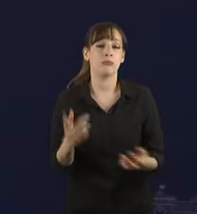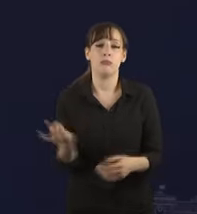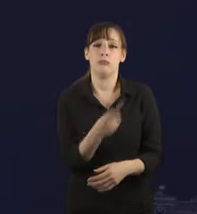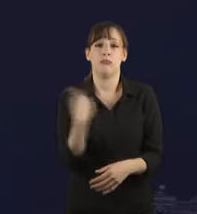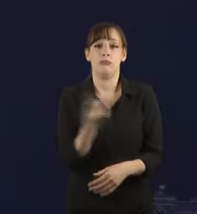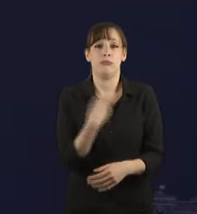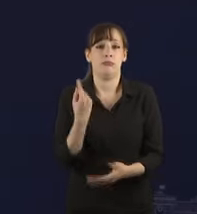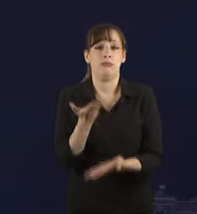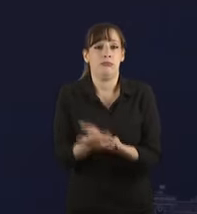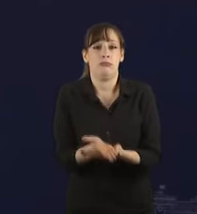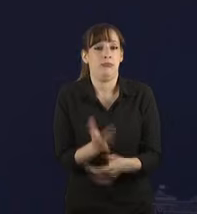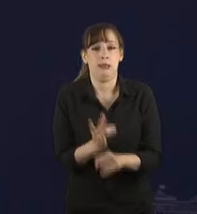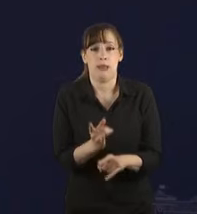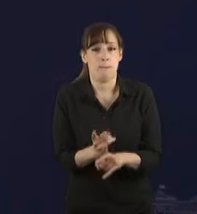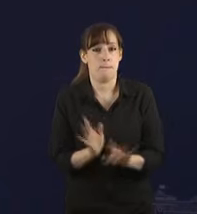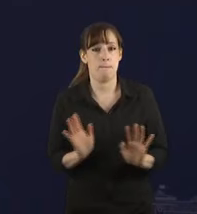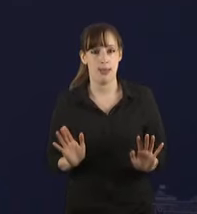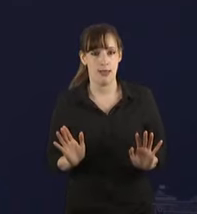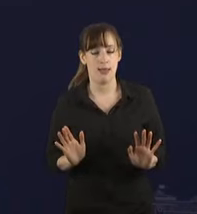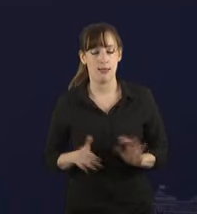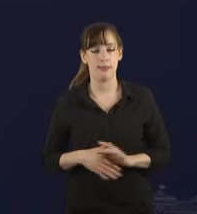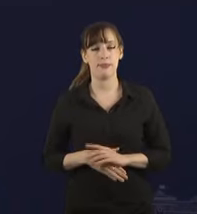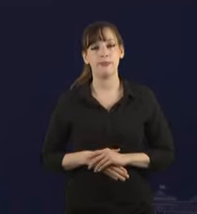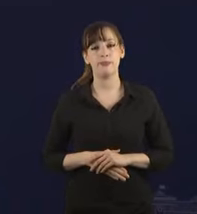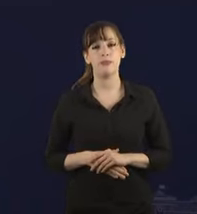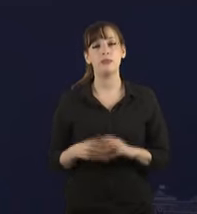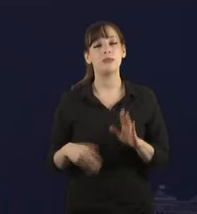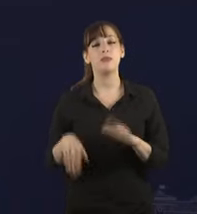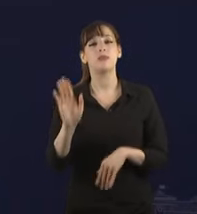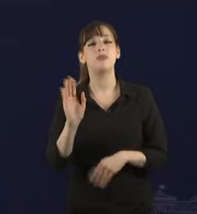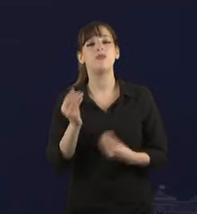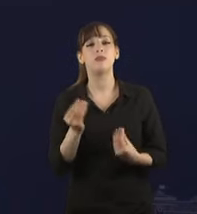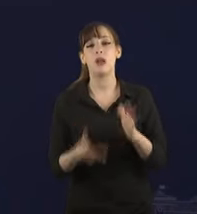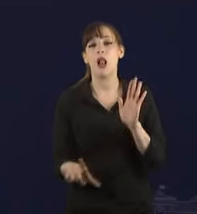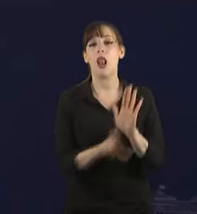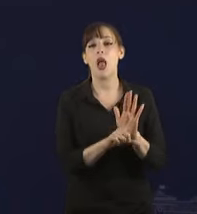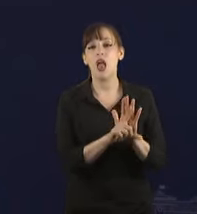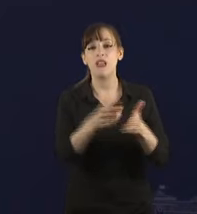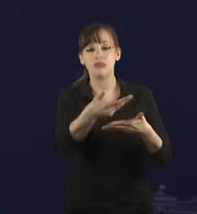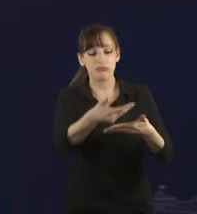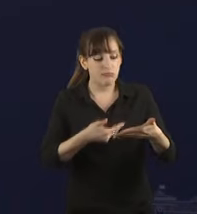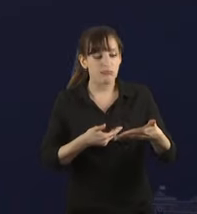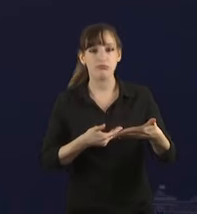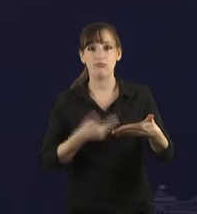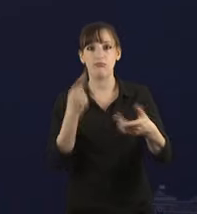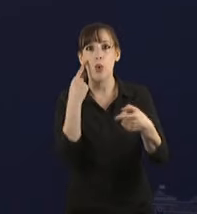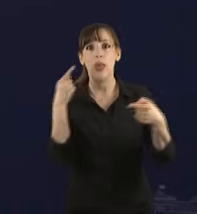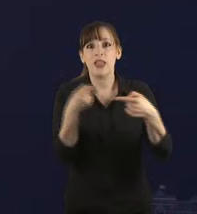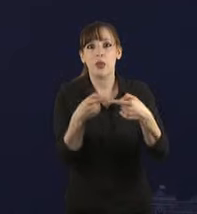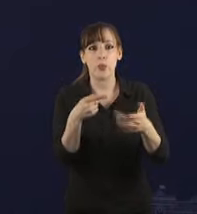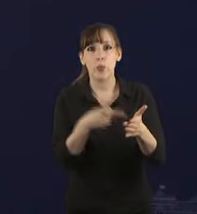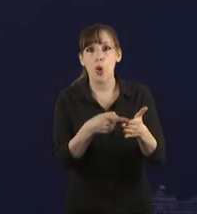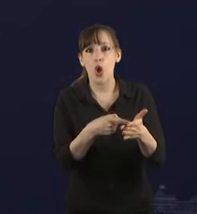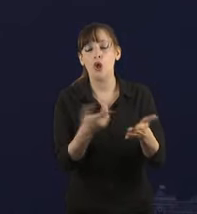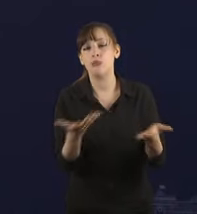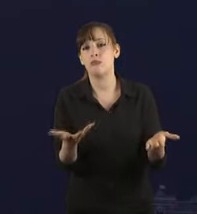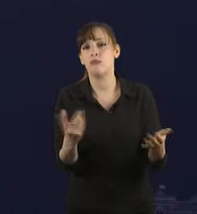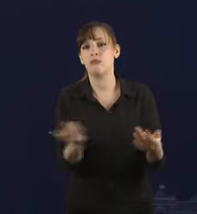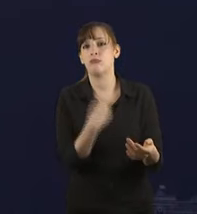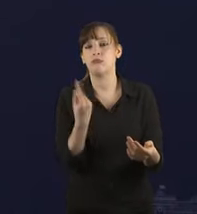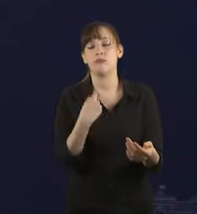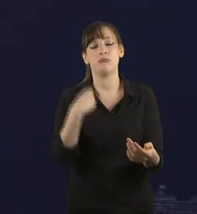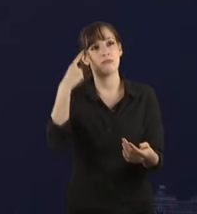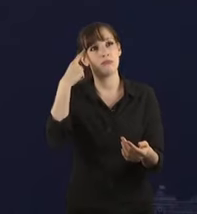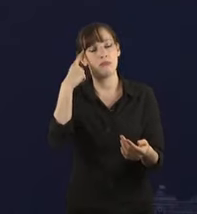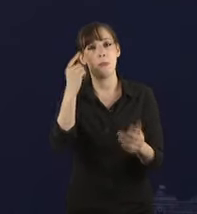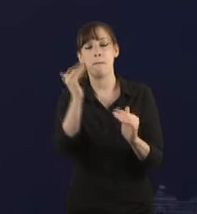Seguiremos apelando en virtud de una ley que eh No solo que consideramos que es superadora